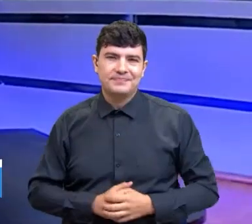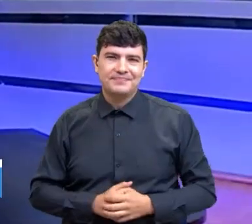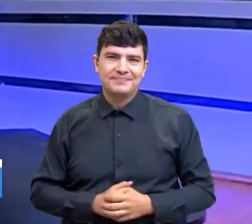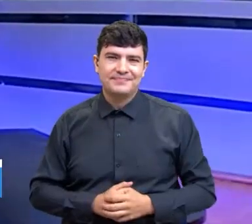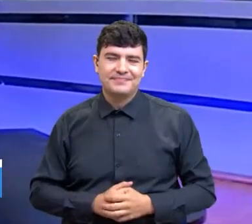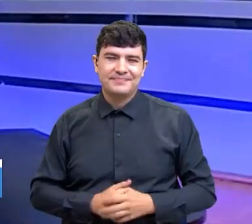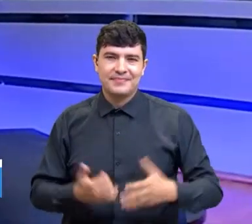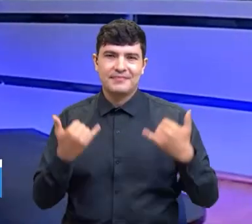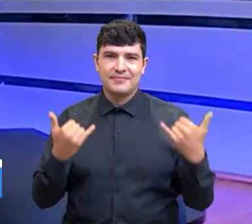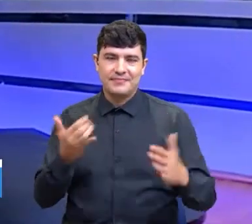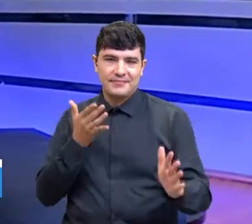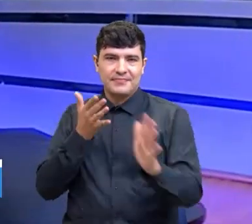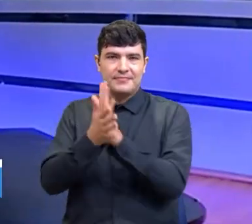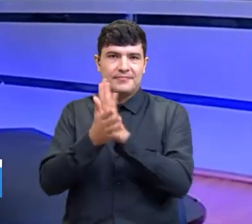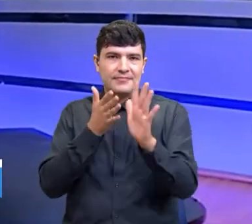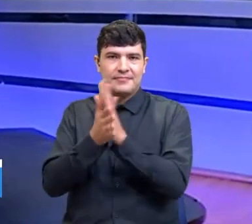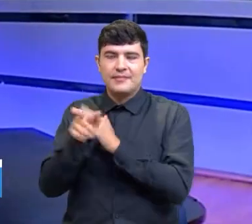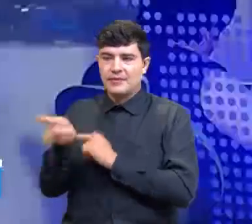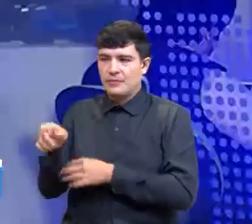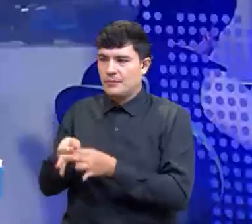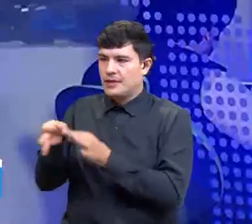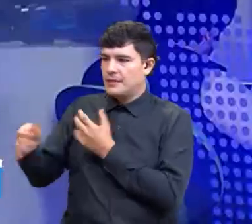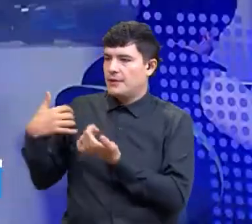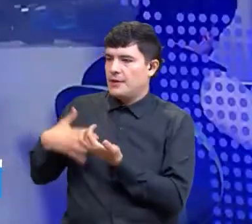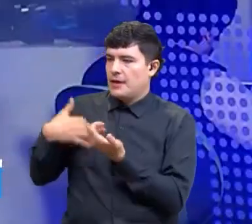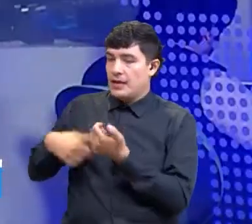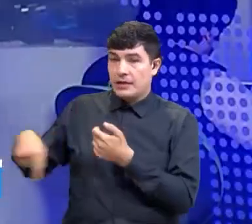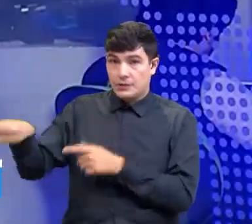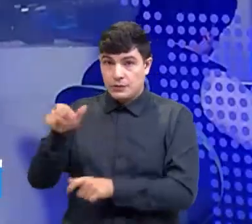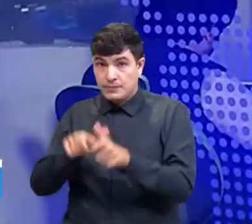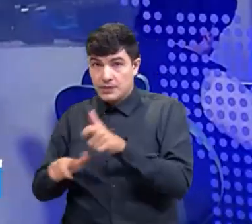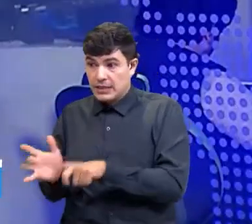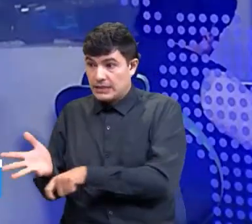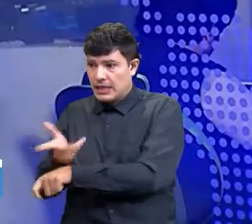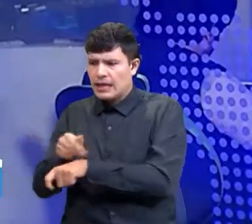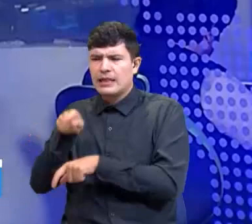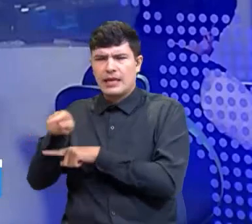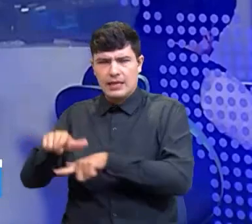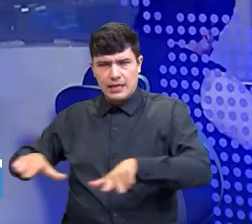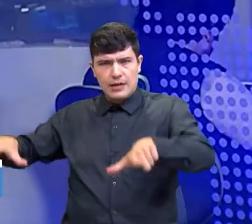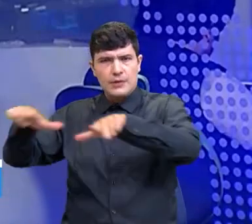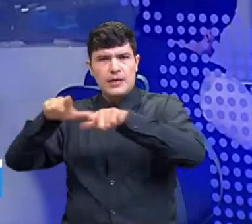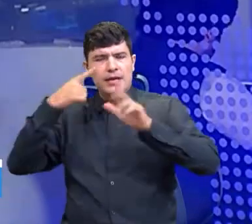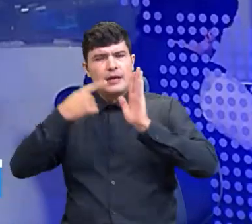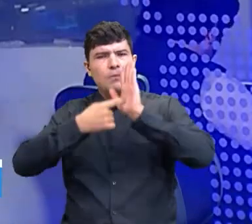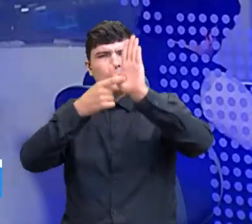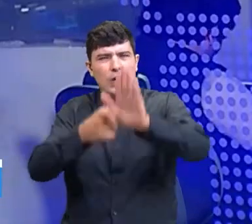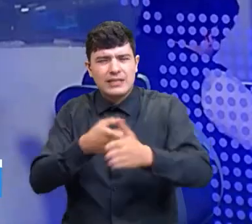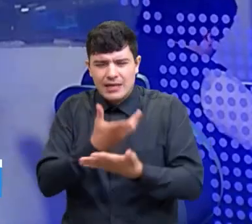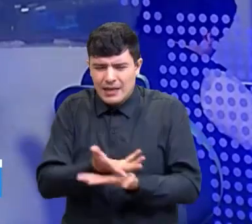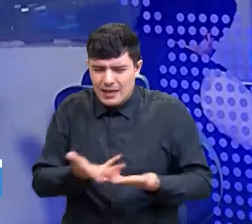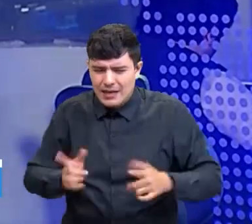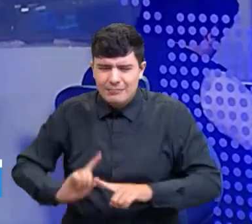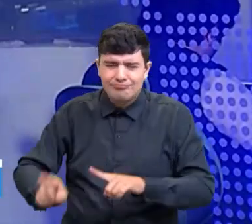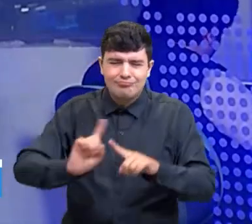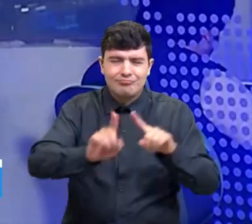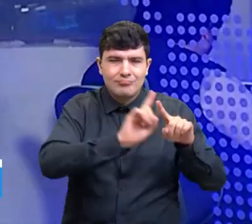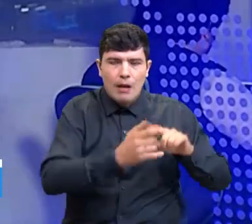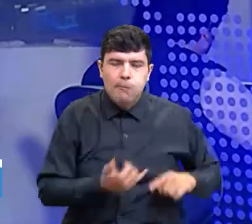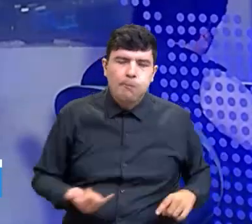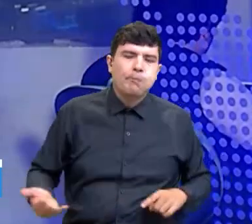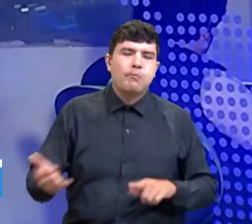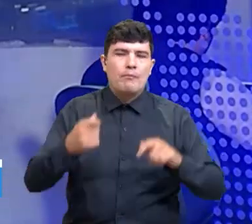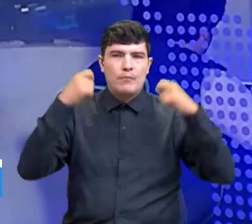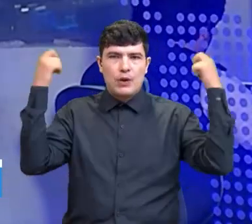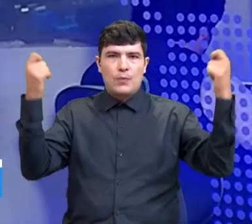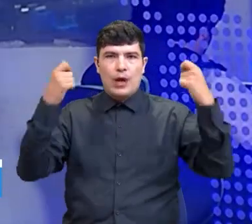Y ahora nos vamos con información de Vélez Santander, porque sus artesanos ya tienen un espacio para mostrar todos sus productos que promueven el